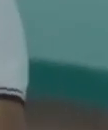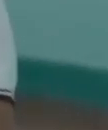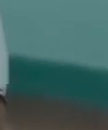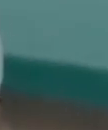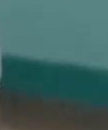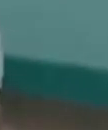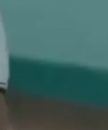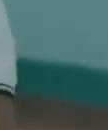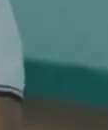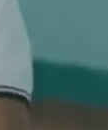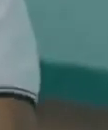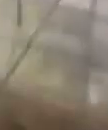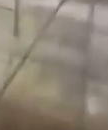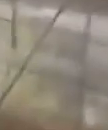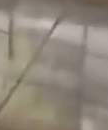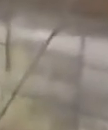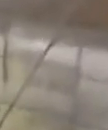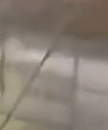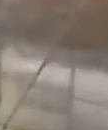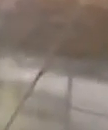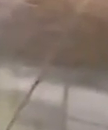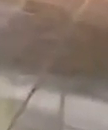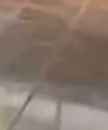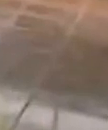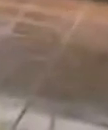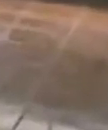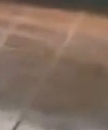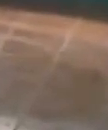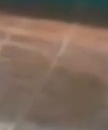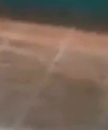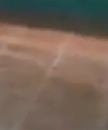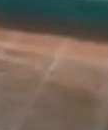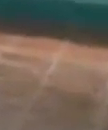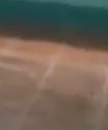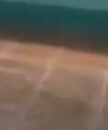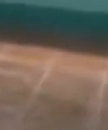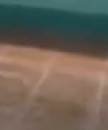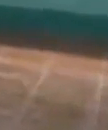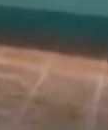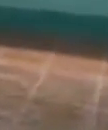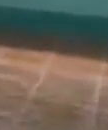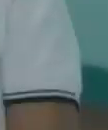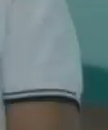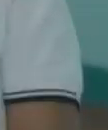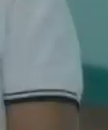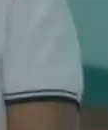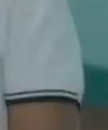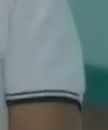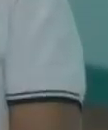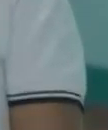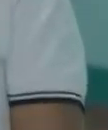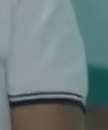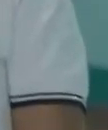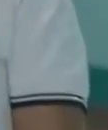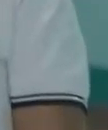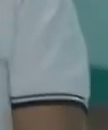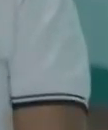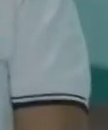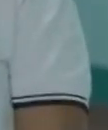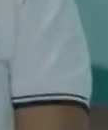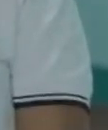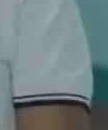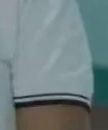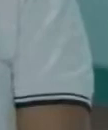aulas completamente diferentes, el piso, la pintura sin vidrios quebrados, áreas completas